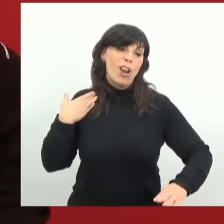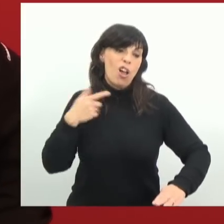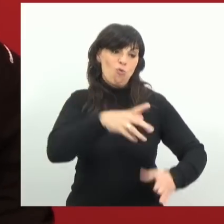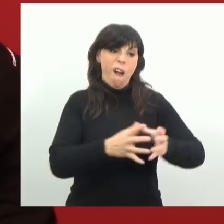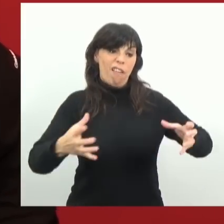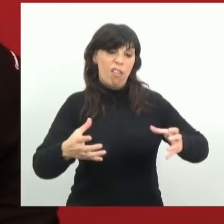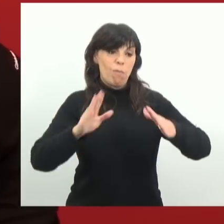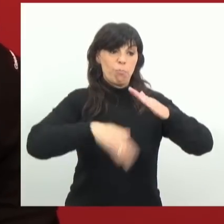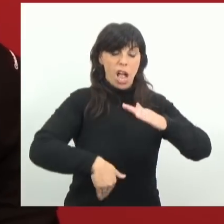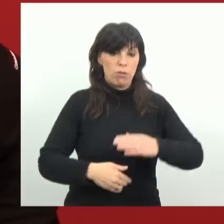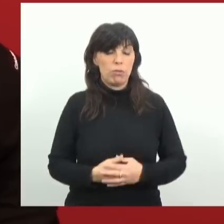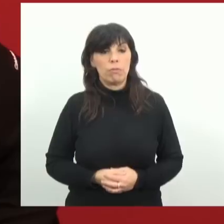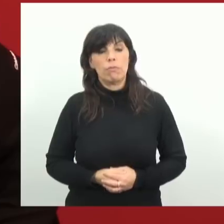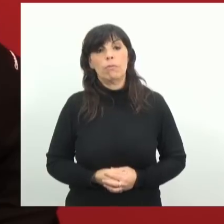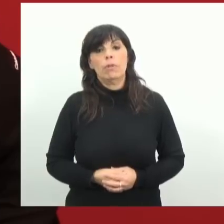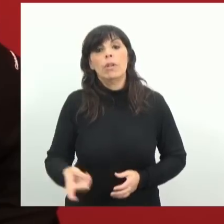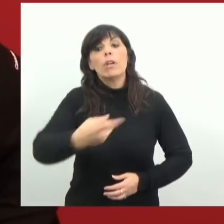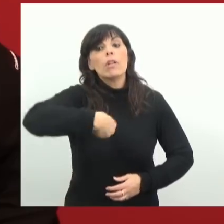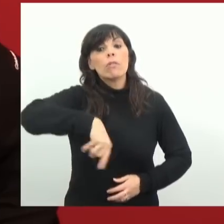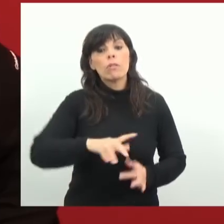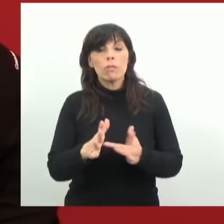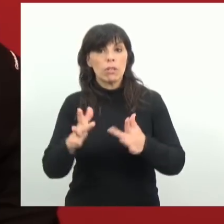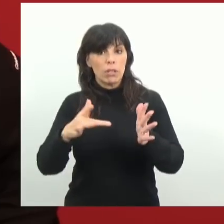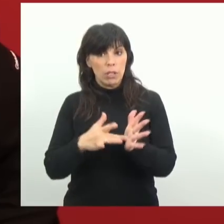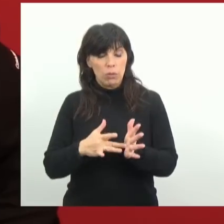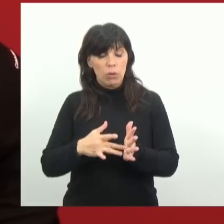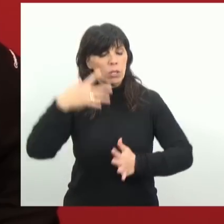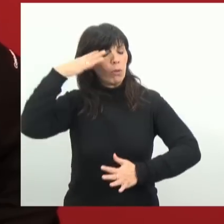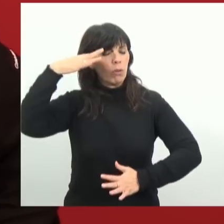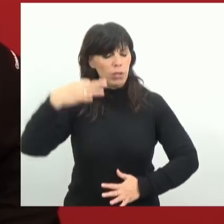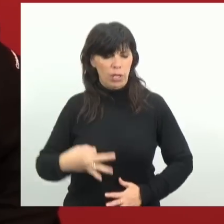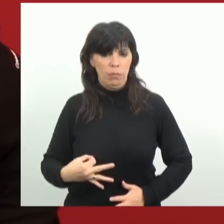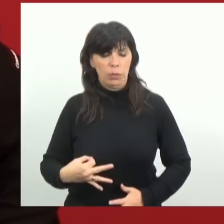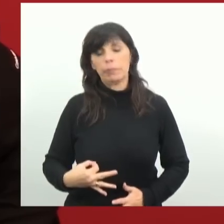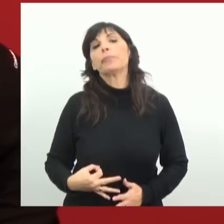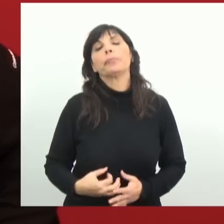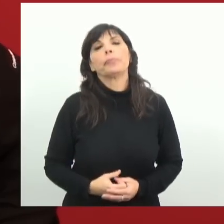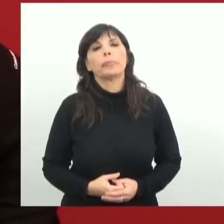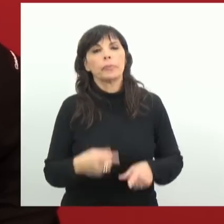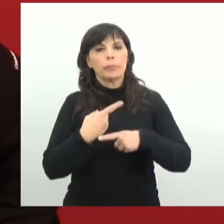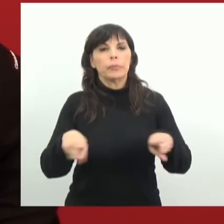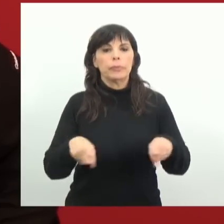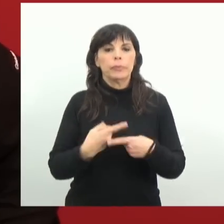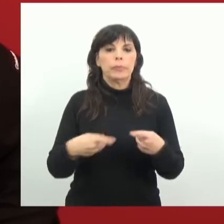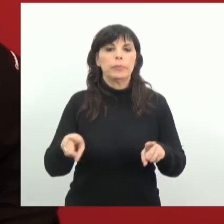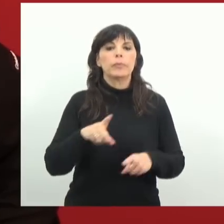Y nosotros creemos en Jesucristo. La Biblia dice en Salmo 107,